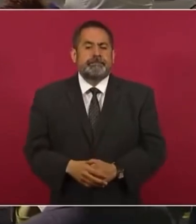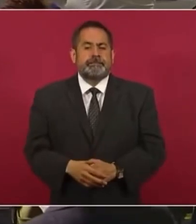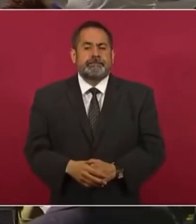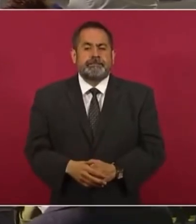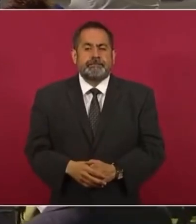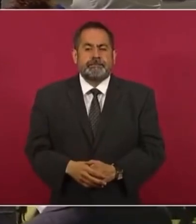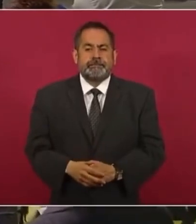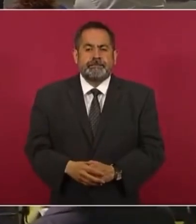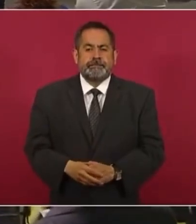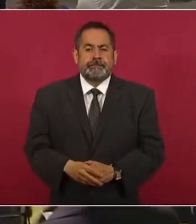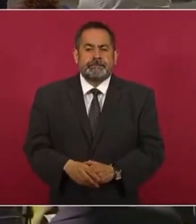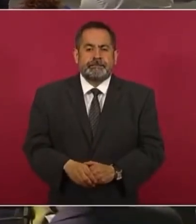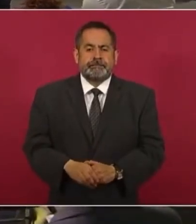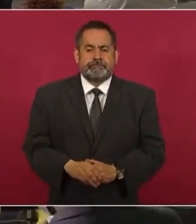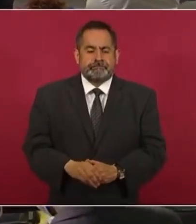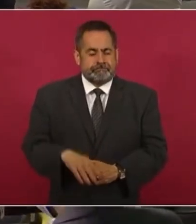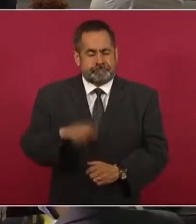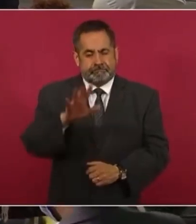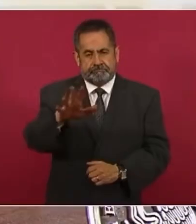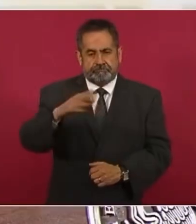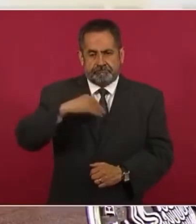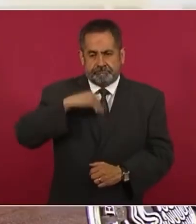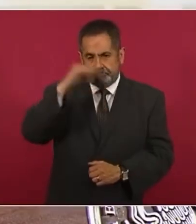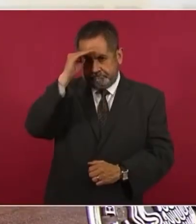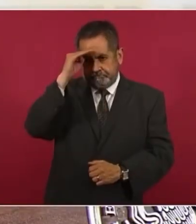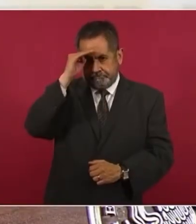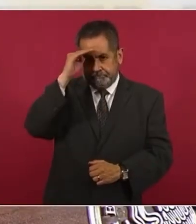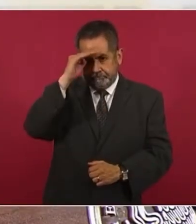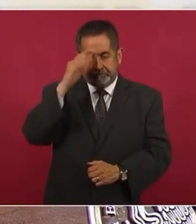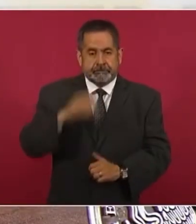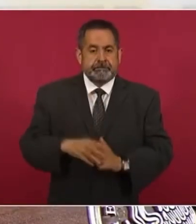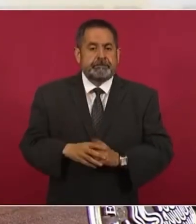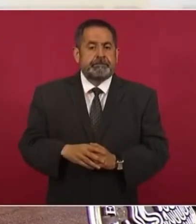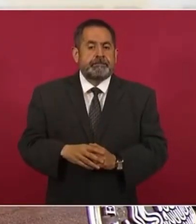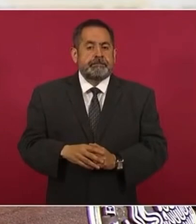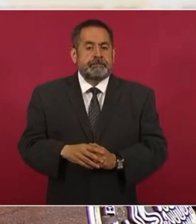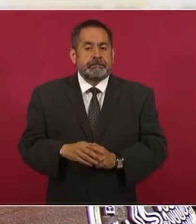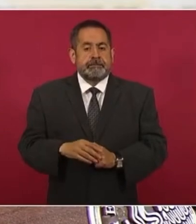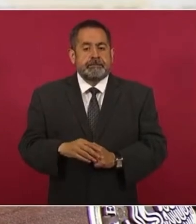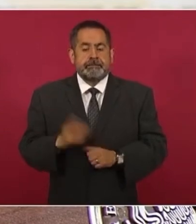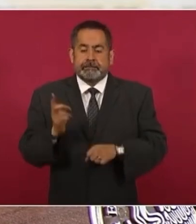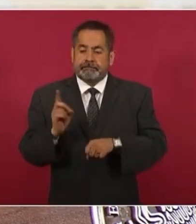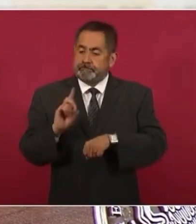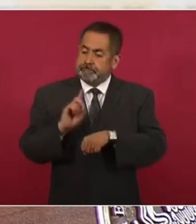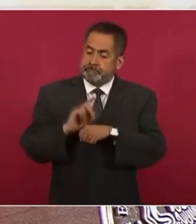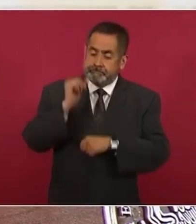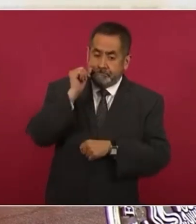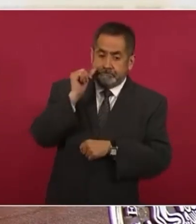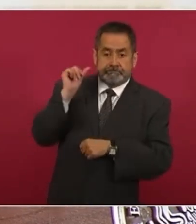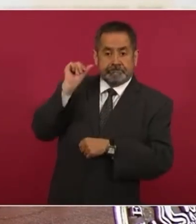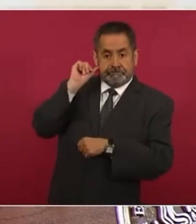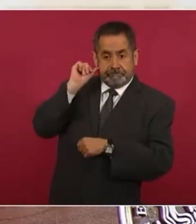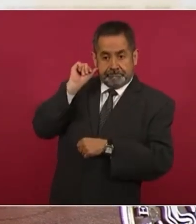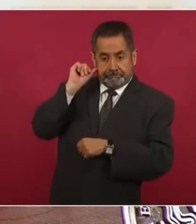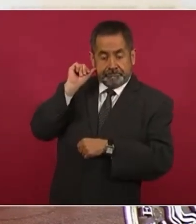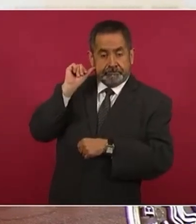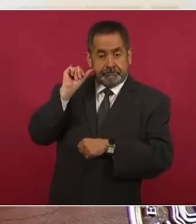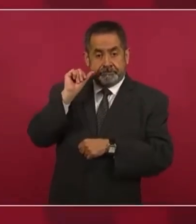Yo considero que el día de ayer se